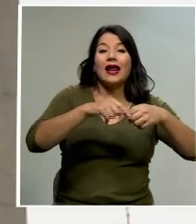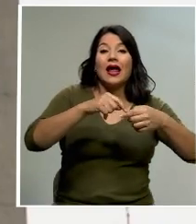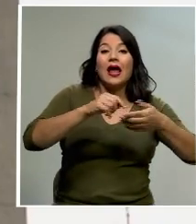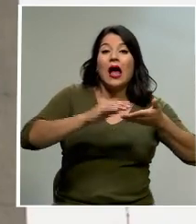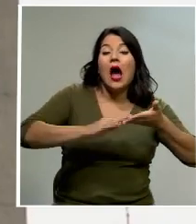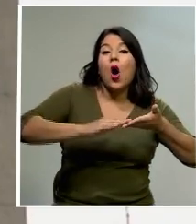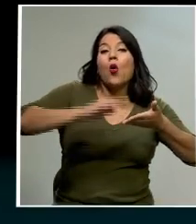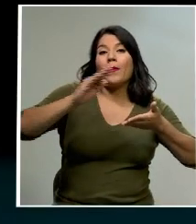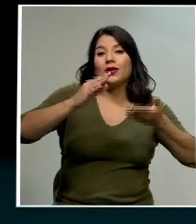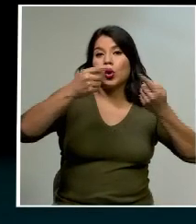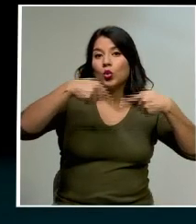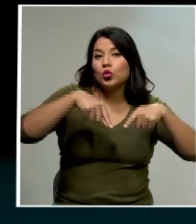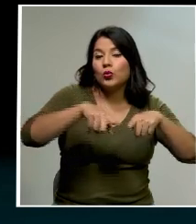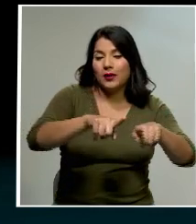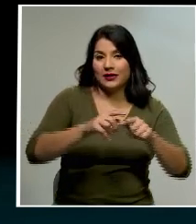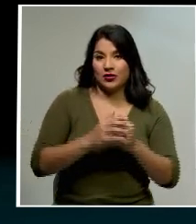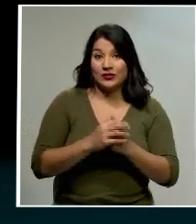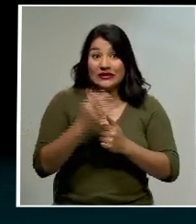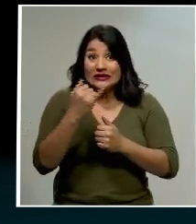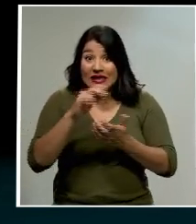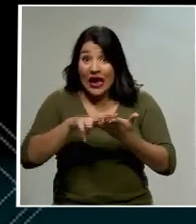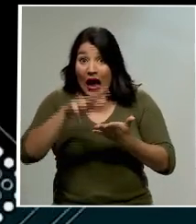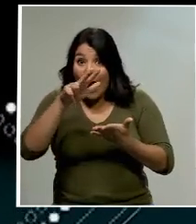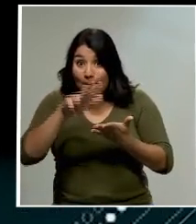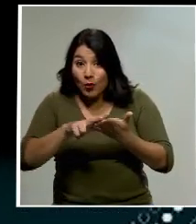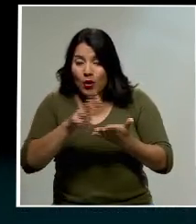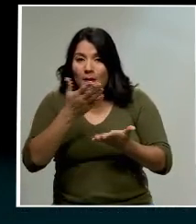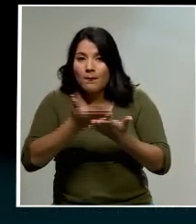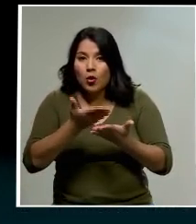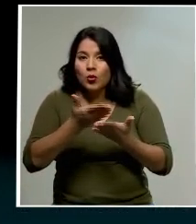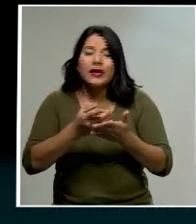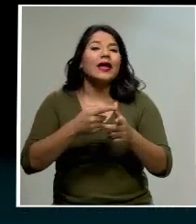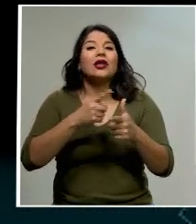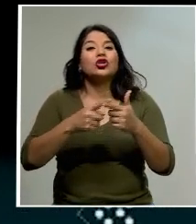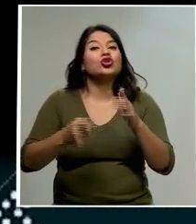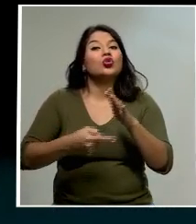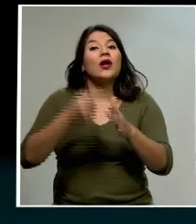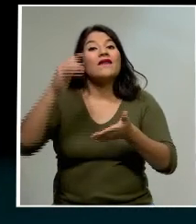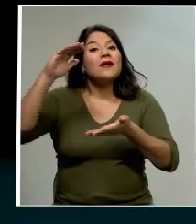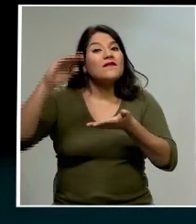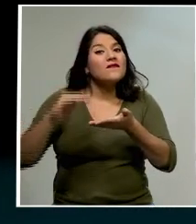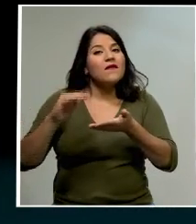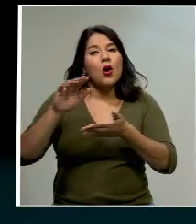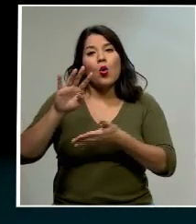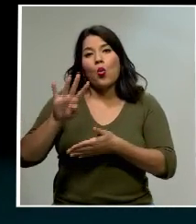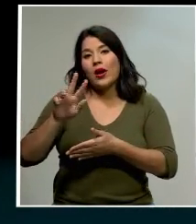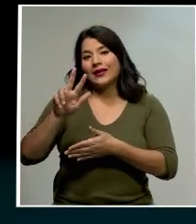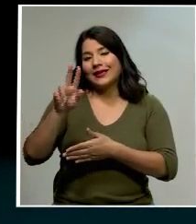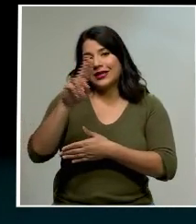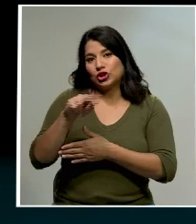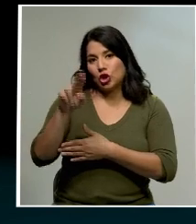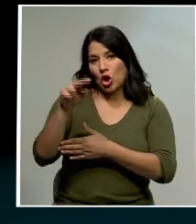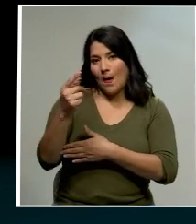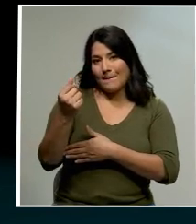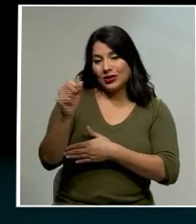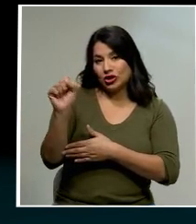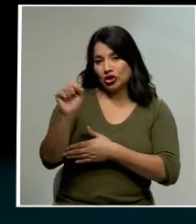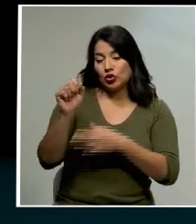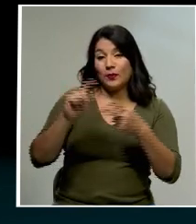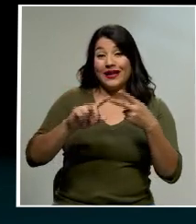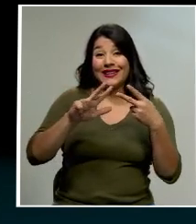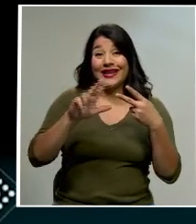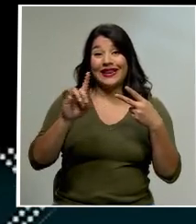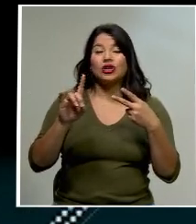en la inflación. De aprobarse, se tendría una rebaja inmediata de 43 colones en la gasolina súper, 38